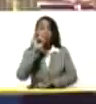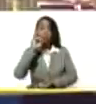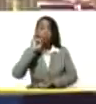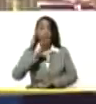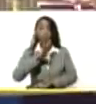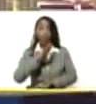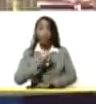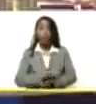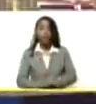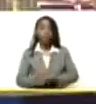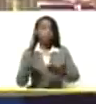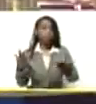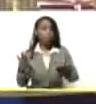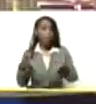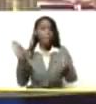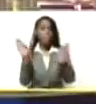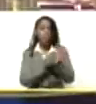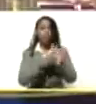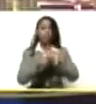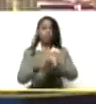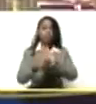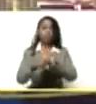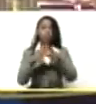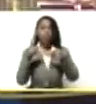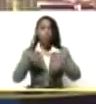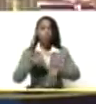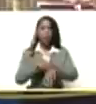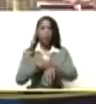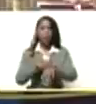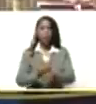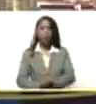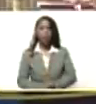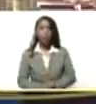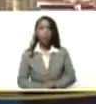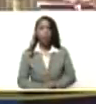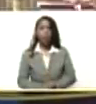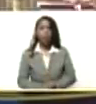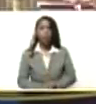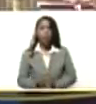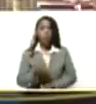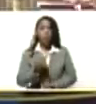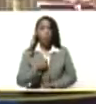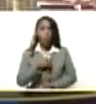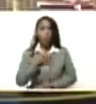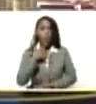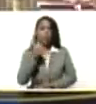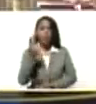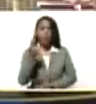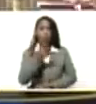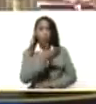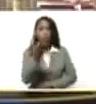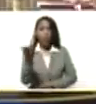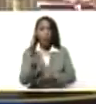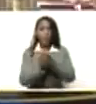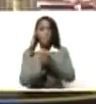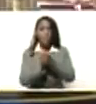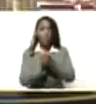que ha marcado toda esta generación yo le puedo decir a ustedes compatriotas